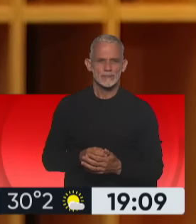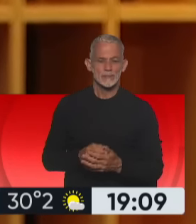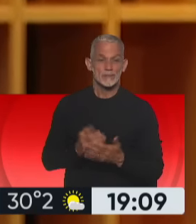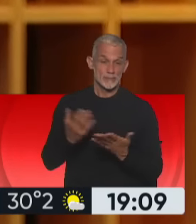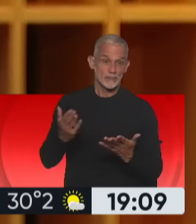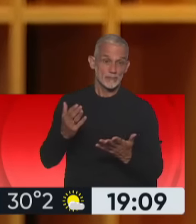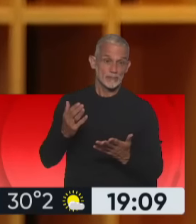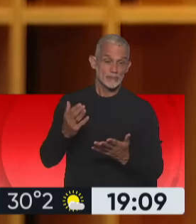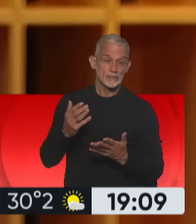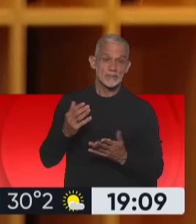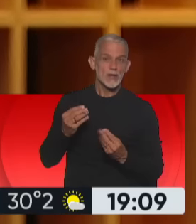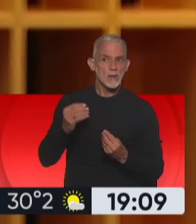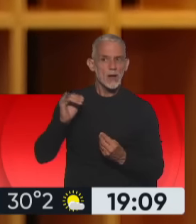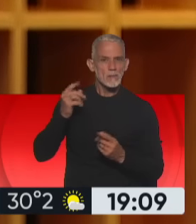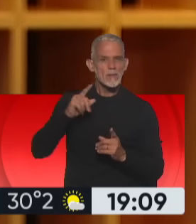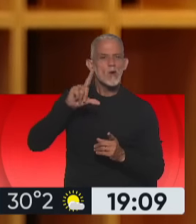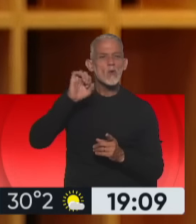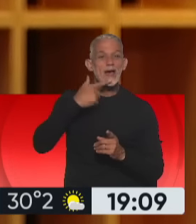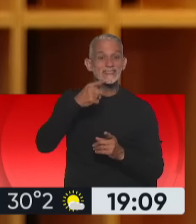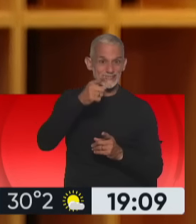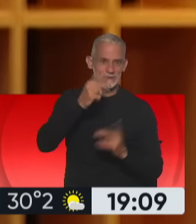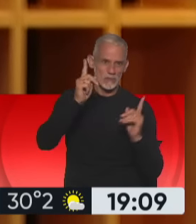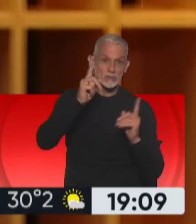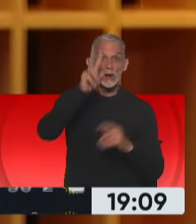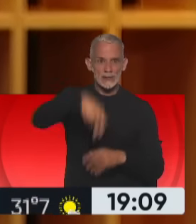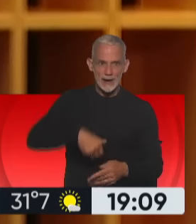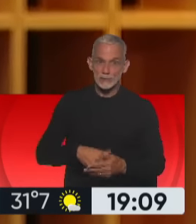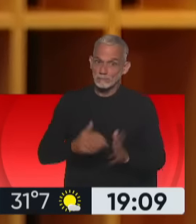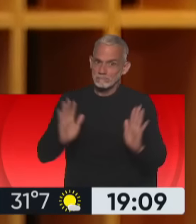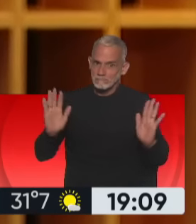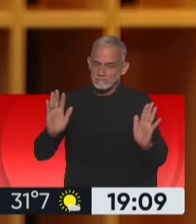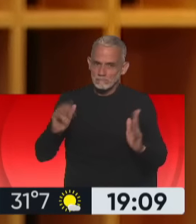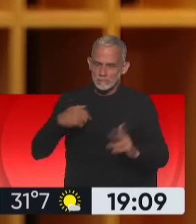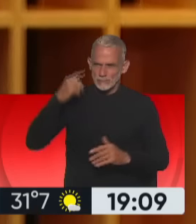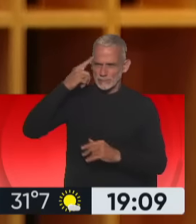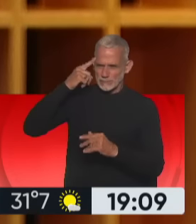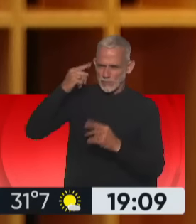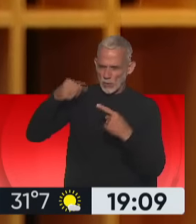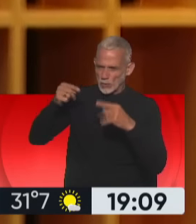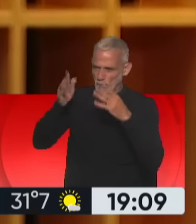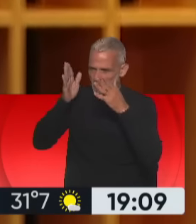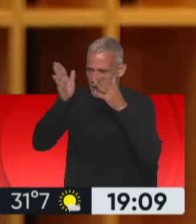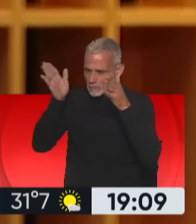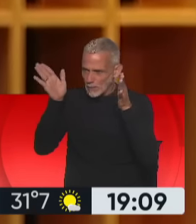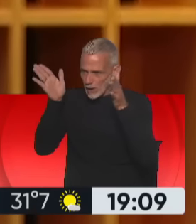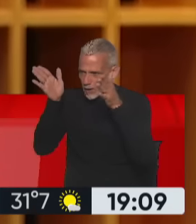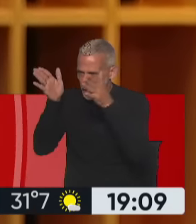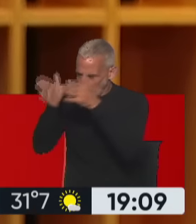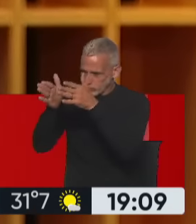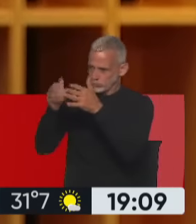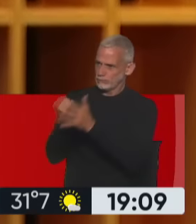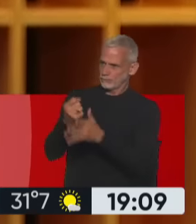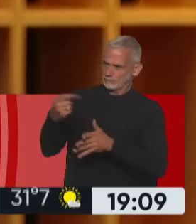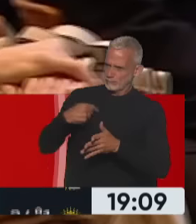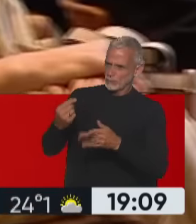lo mejor de todo es que descubrí que Lucas tenía razón. O sea, cuando uno empieza a pensar este tipo de cosas, es tan impactante